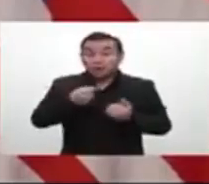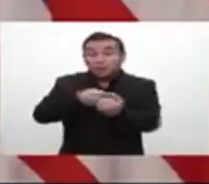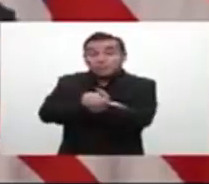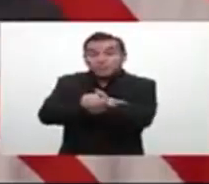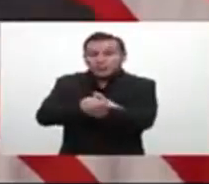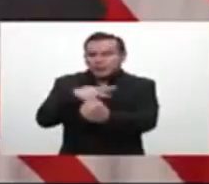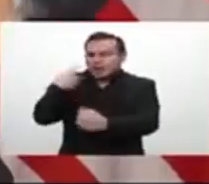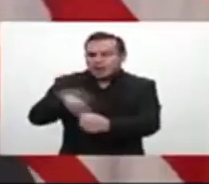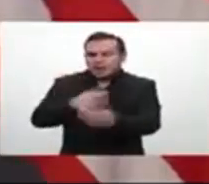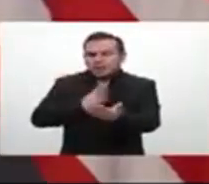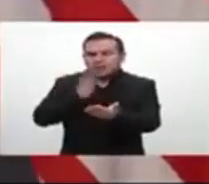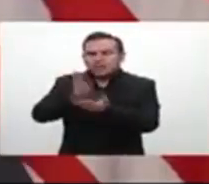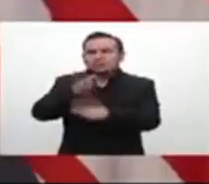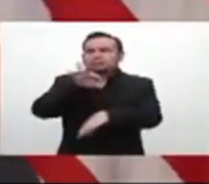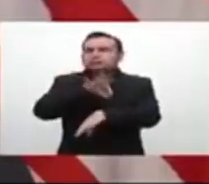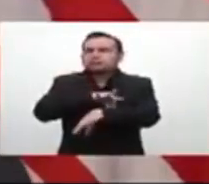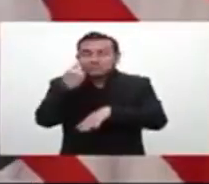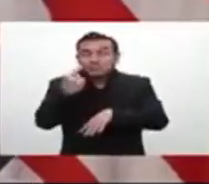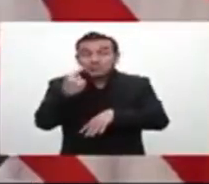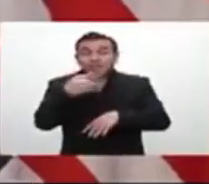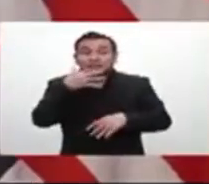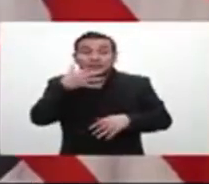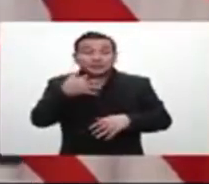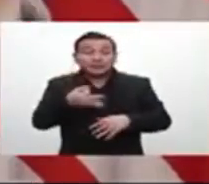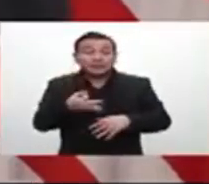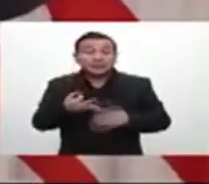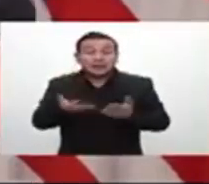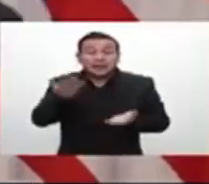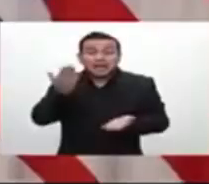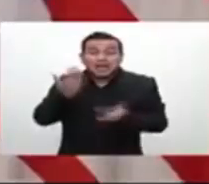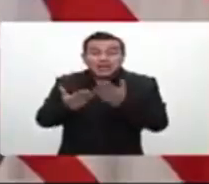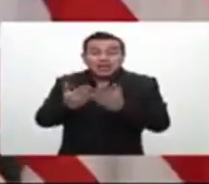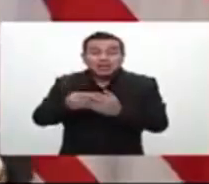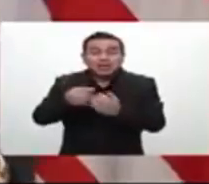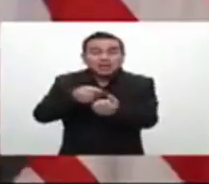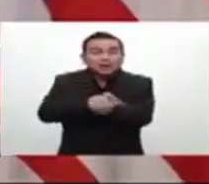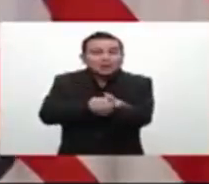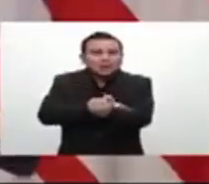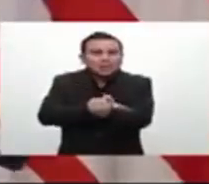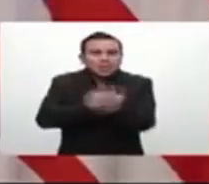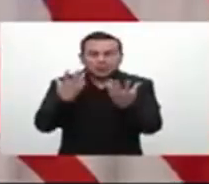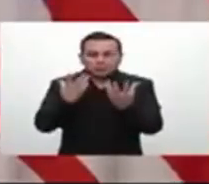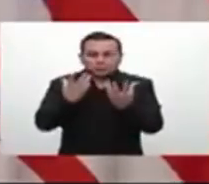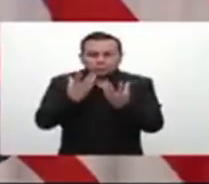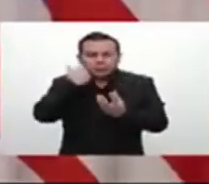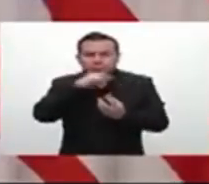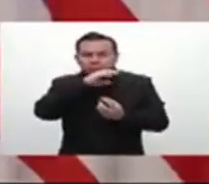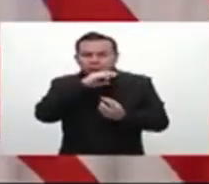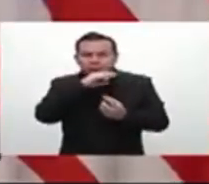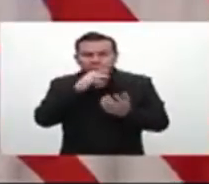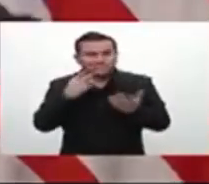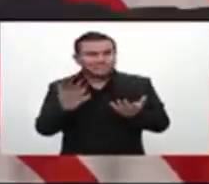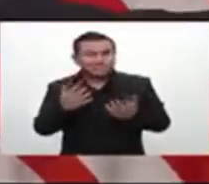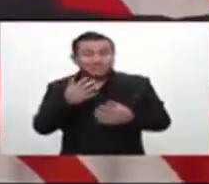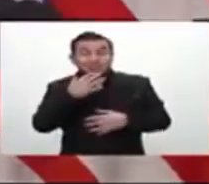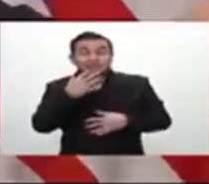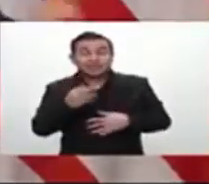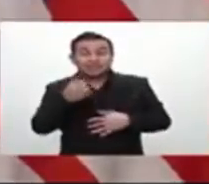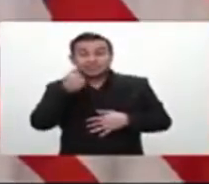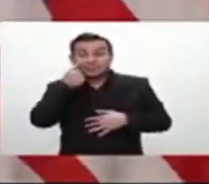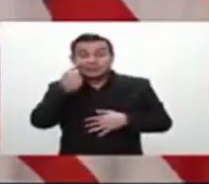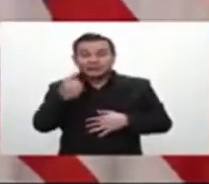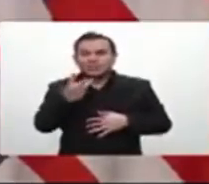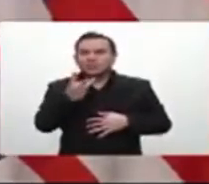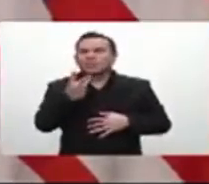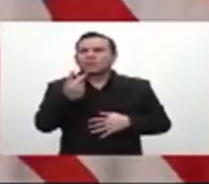si ustedes ven que las cifras del gobierno están subiendo así y de repente los hospitales están bajando del paciente entonces después no pegan pero si ustedes se revisan los